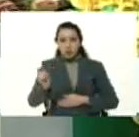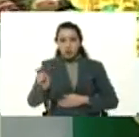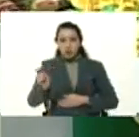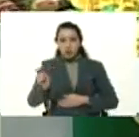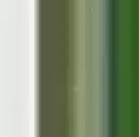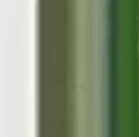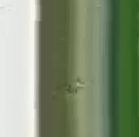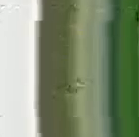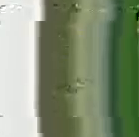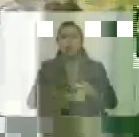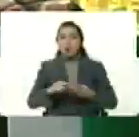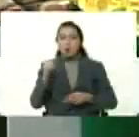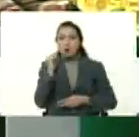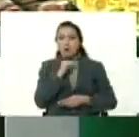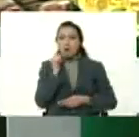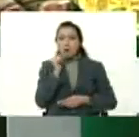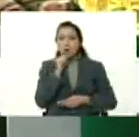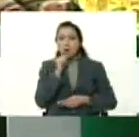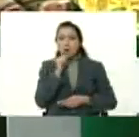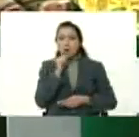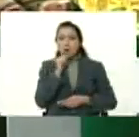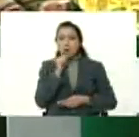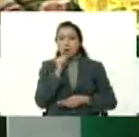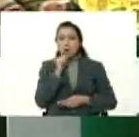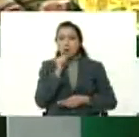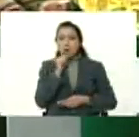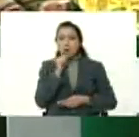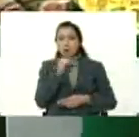octubre, ya en octubre entra la...